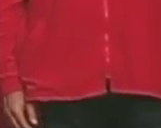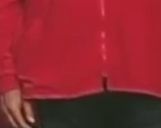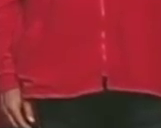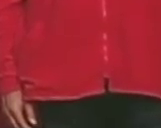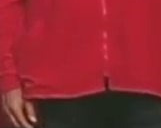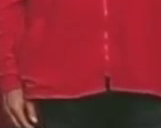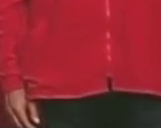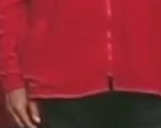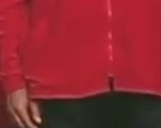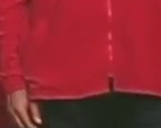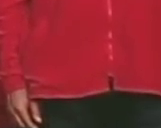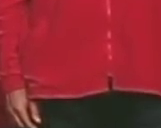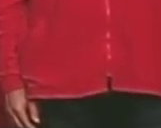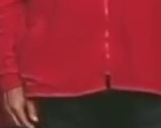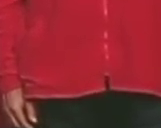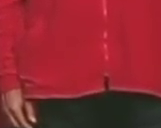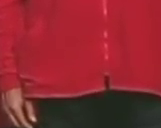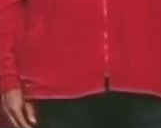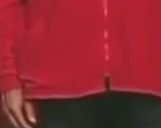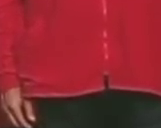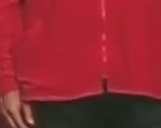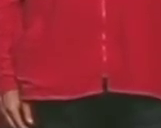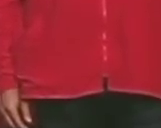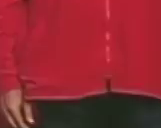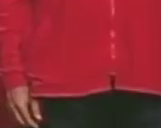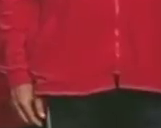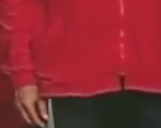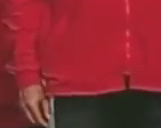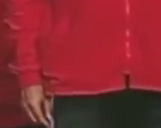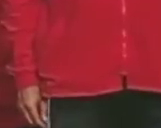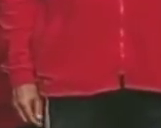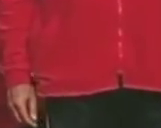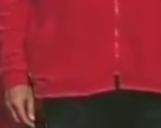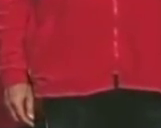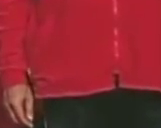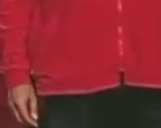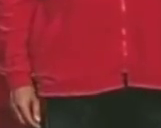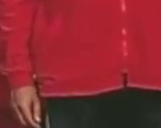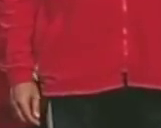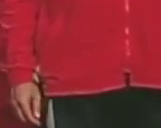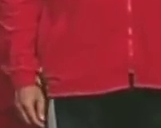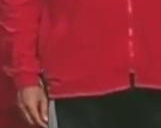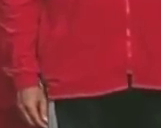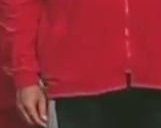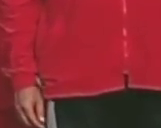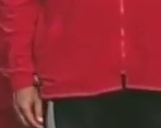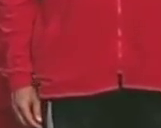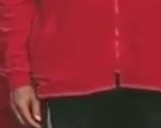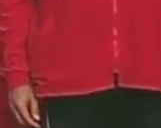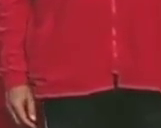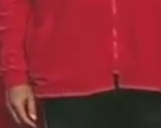Consolidar la independencia de Venezuela con un pueblo protagonista de su historia.